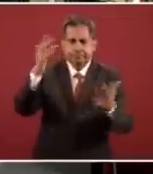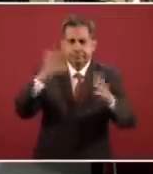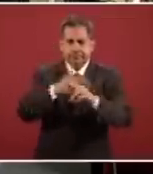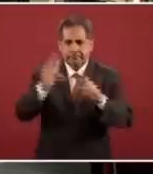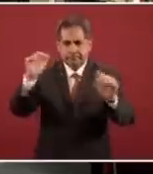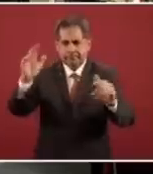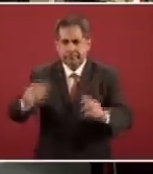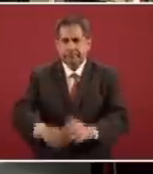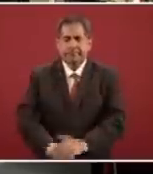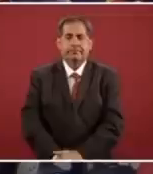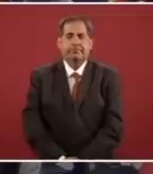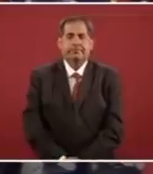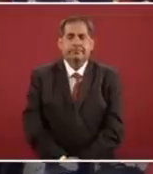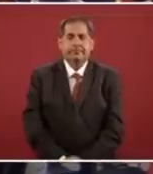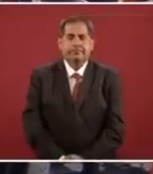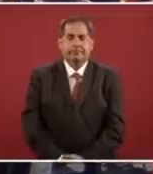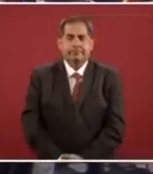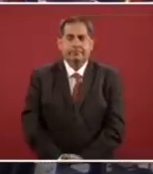parece.